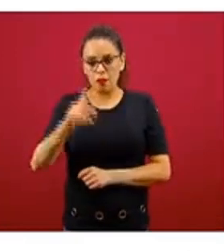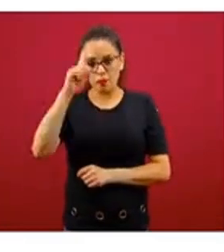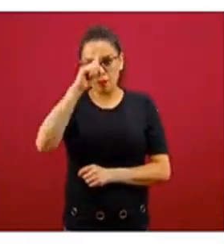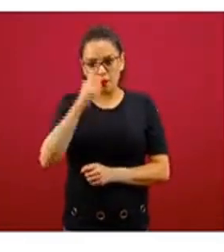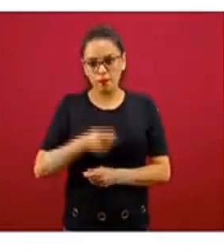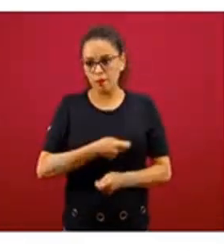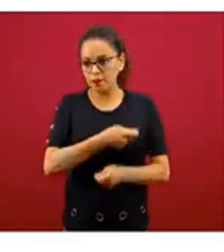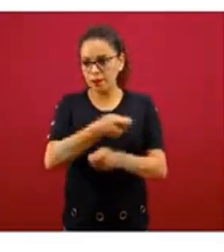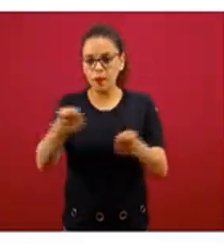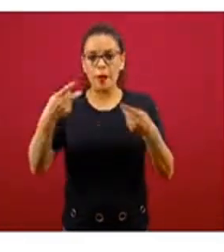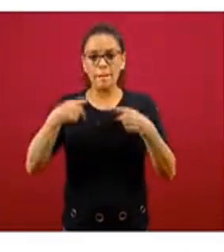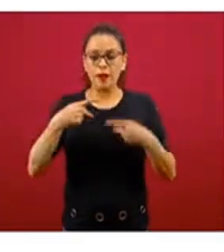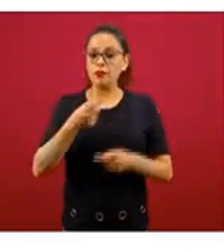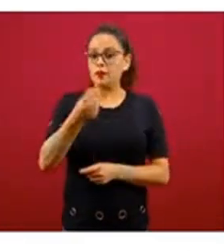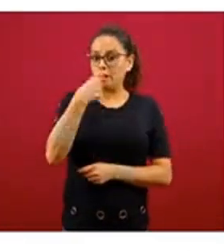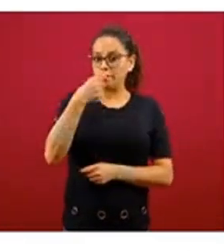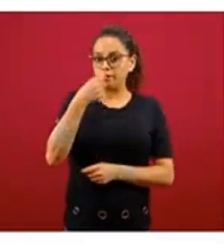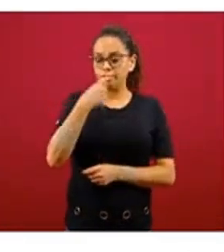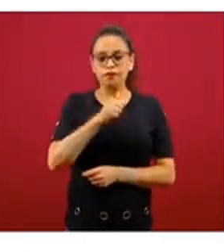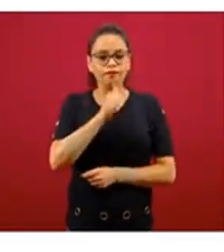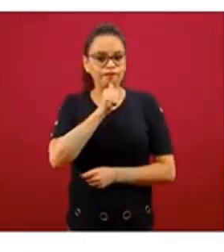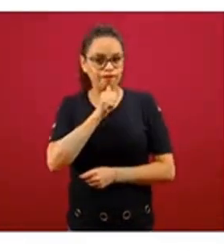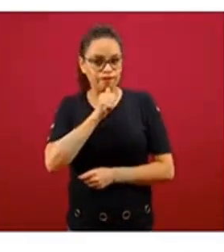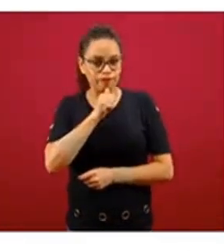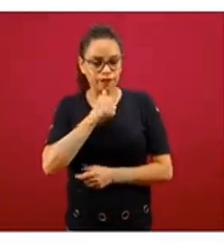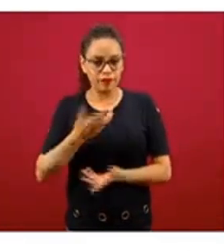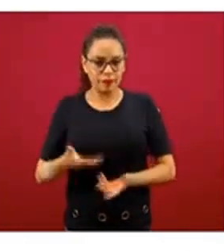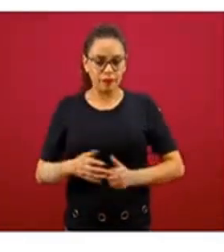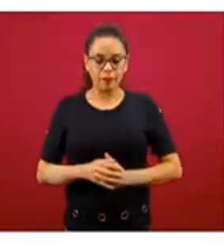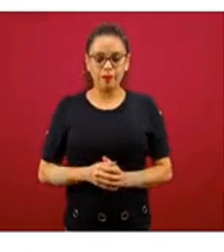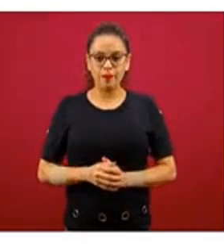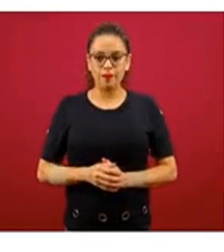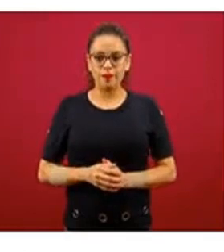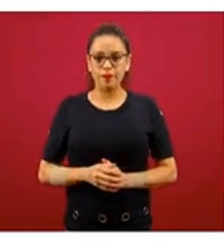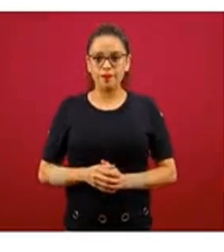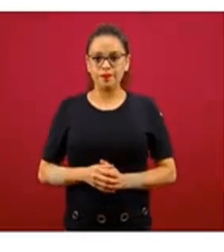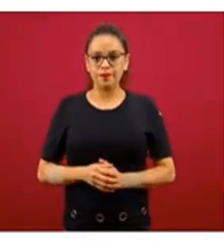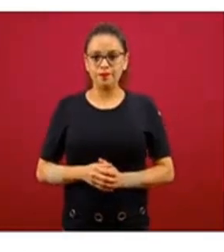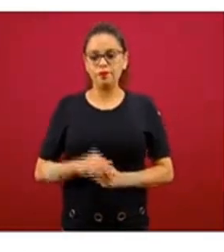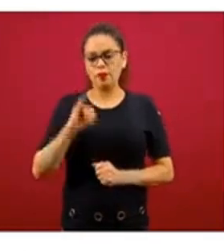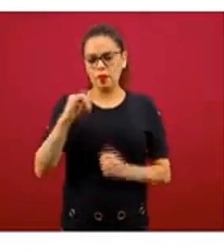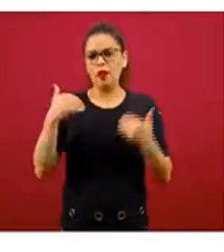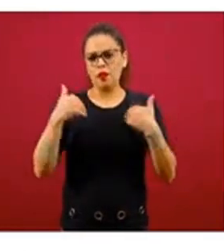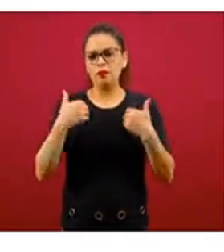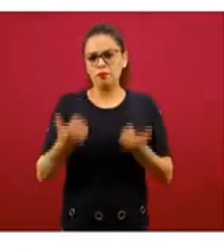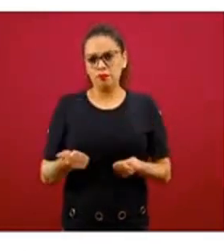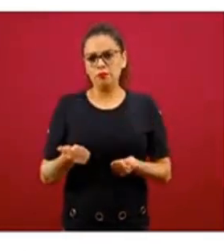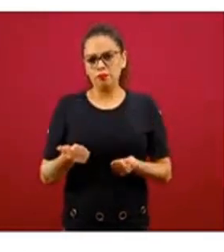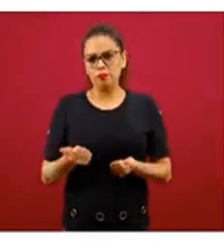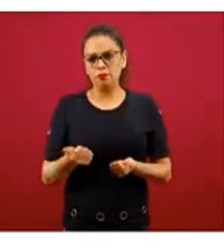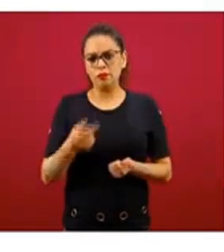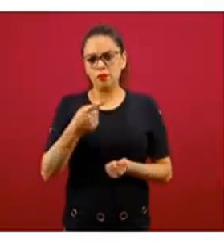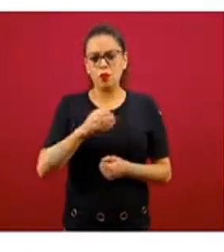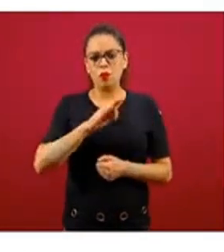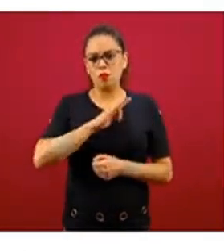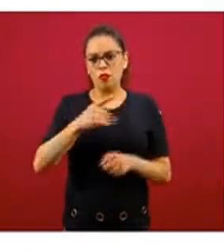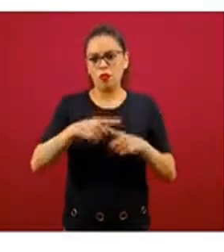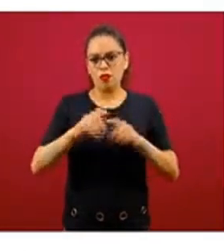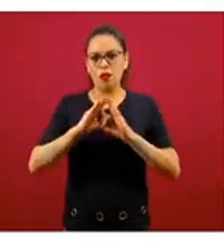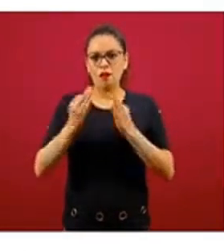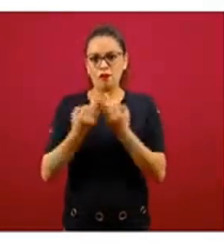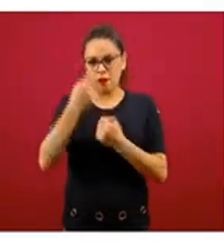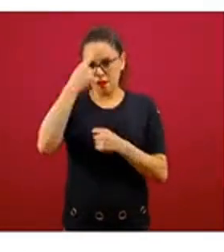desincentivar su uso. Lo están haciendo, es tiempo y desde luego es entendible que se traten muchas cosas. Hay